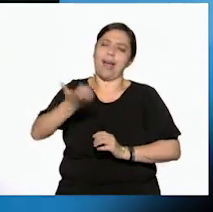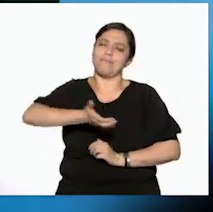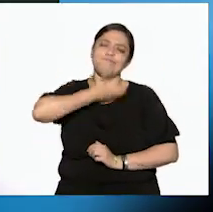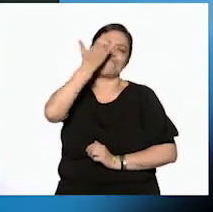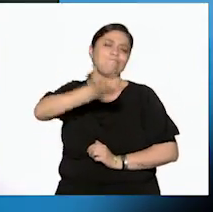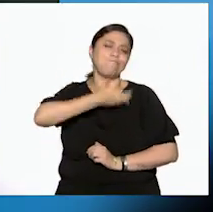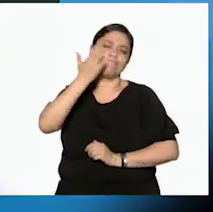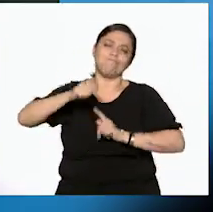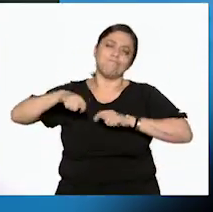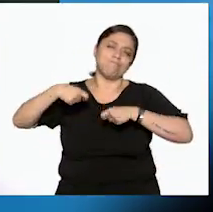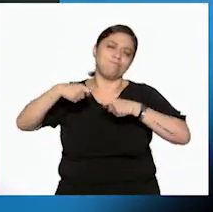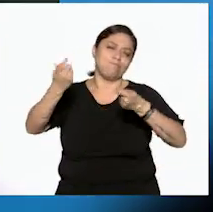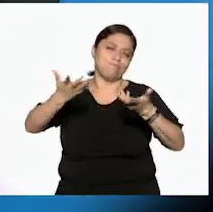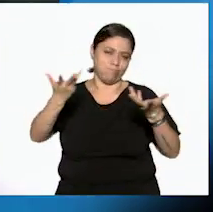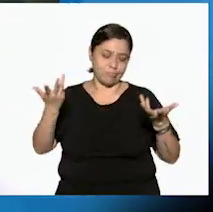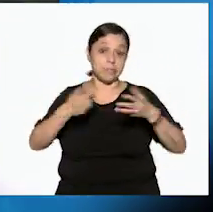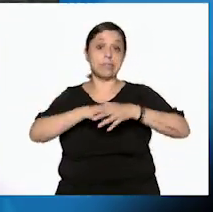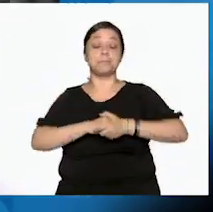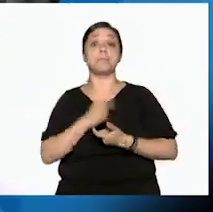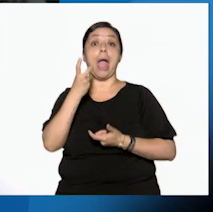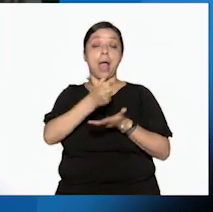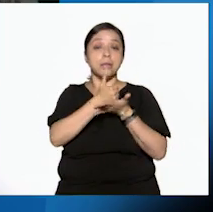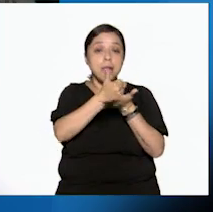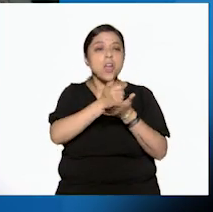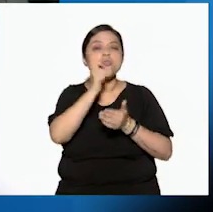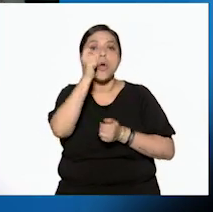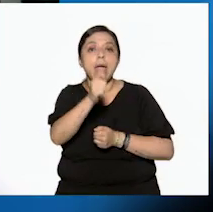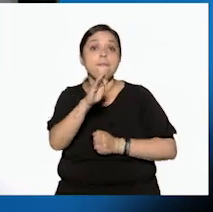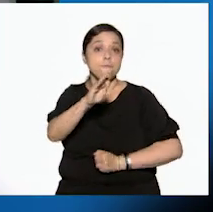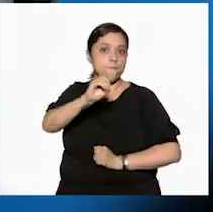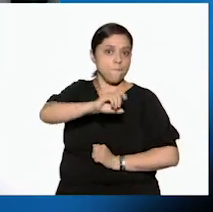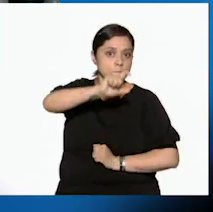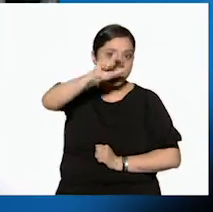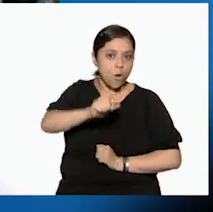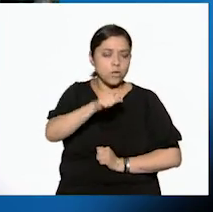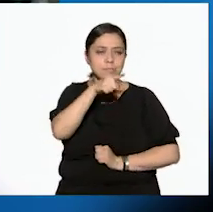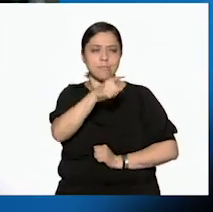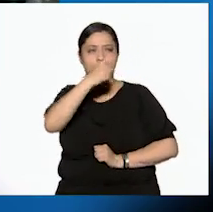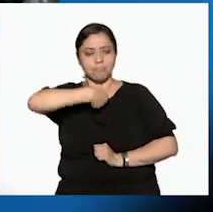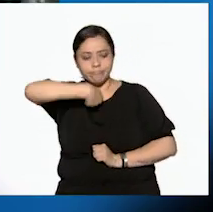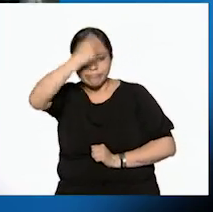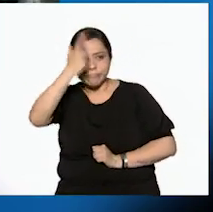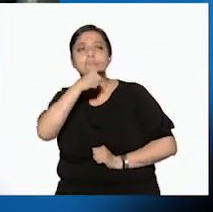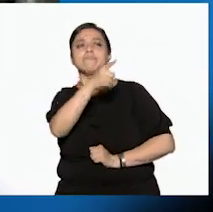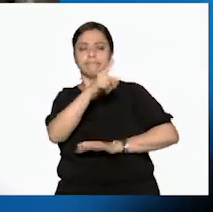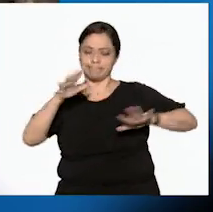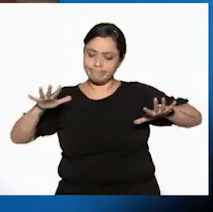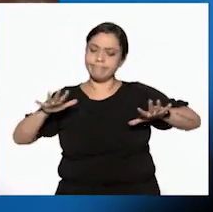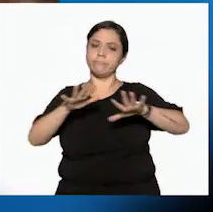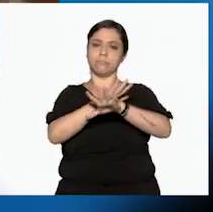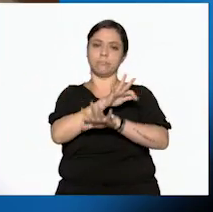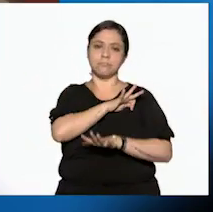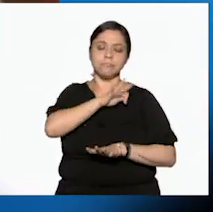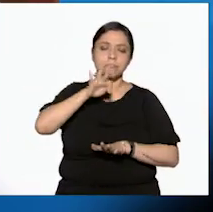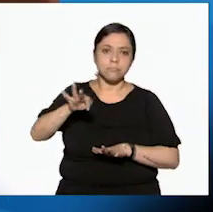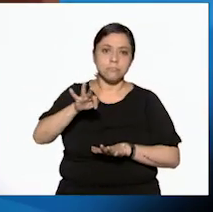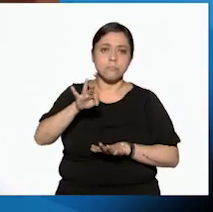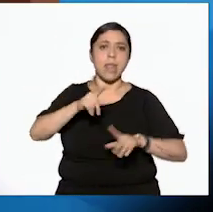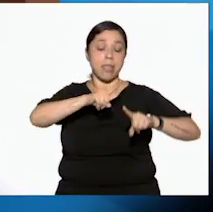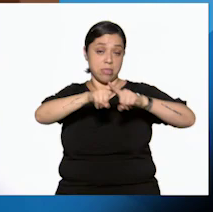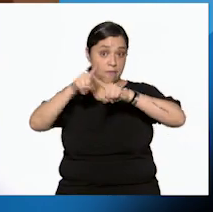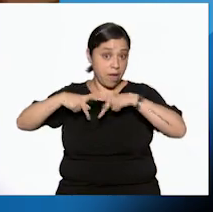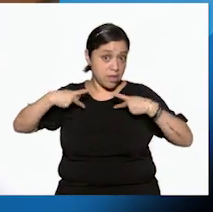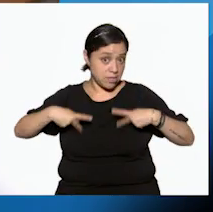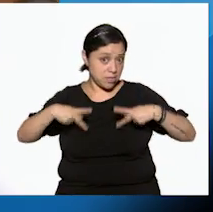populares. Todo esto ayudó a que Fox fuera visto como el candidato del cambio. Incluso diferentes intelectuales